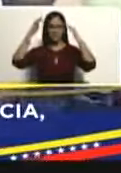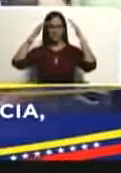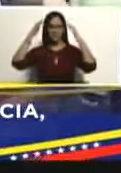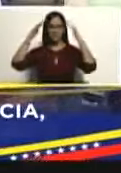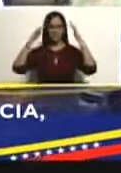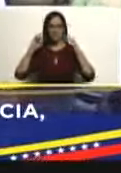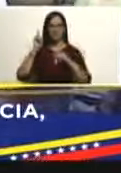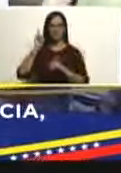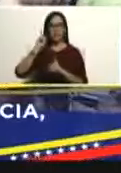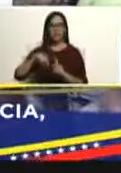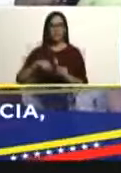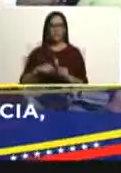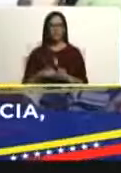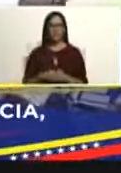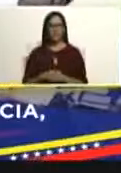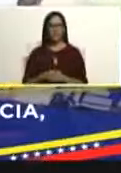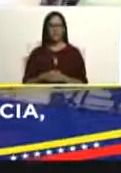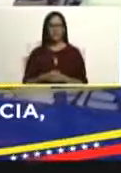también